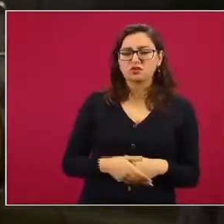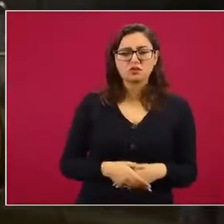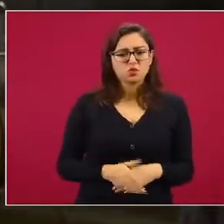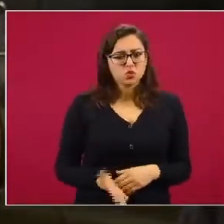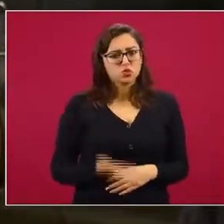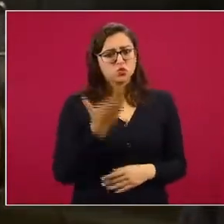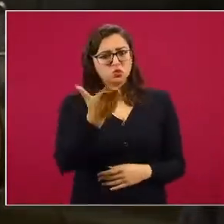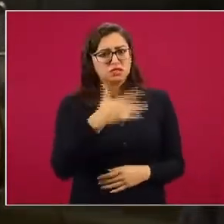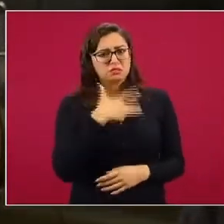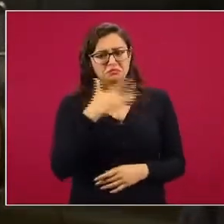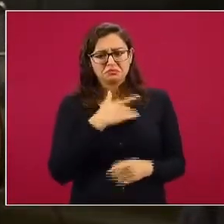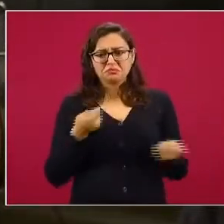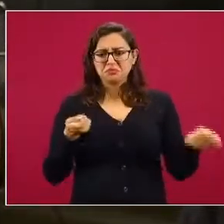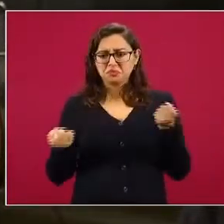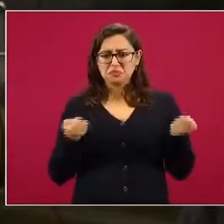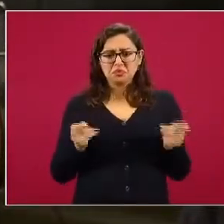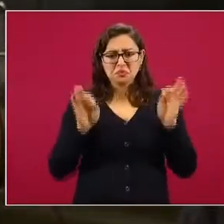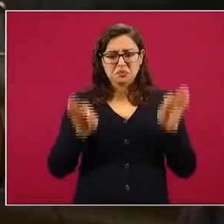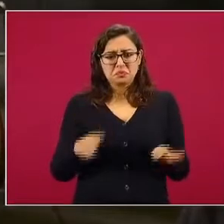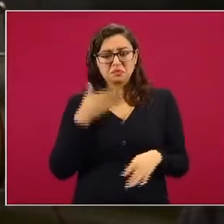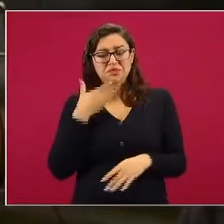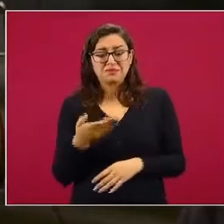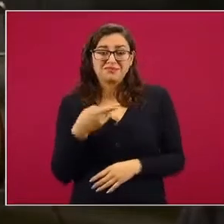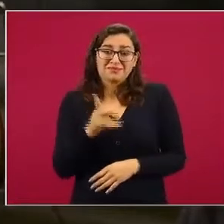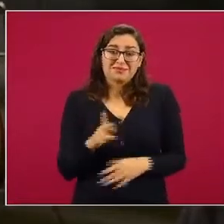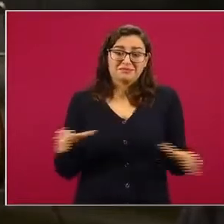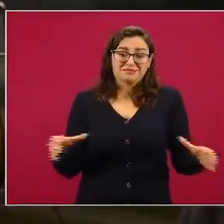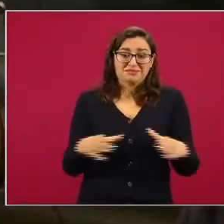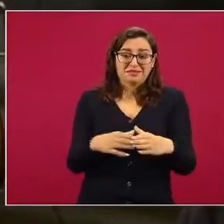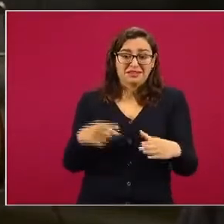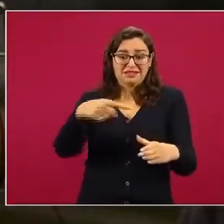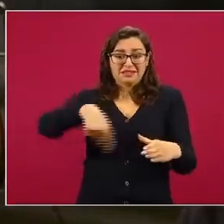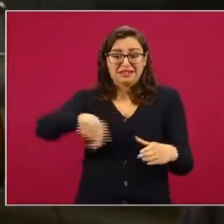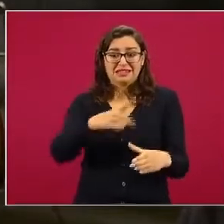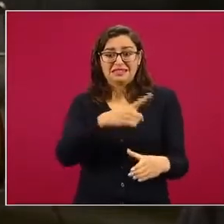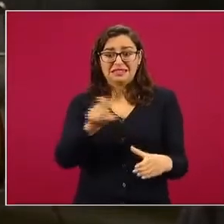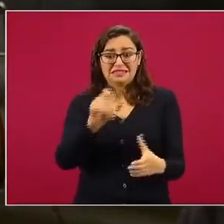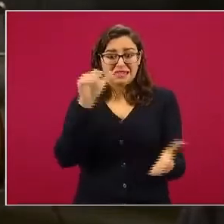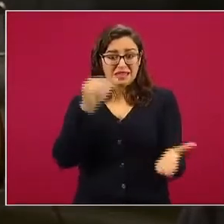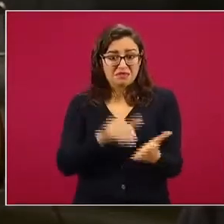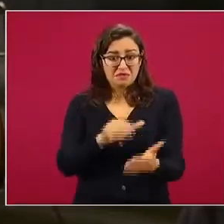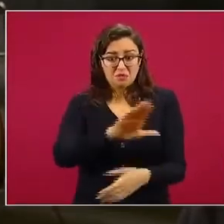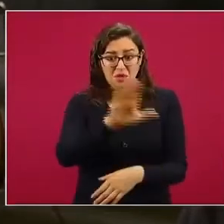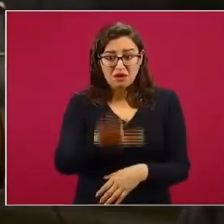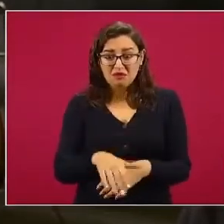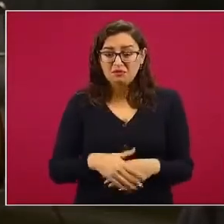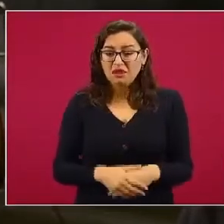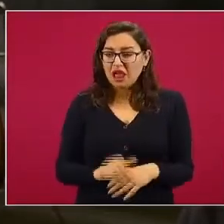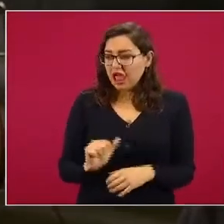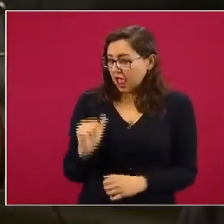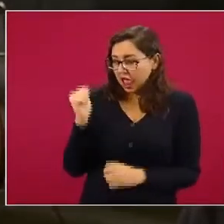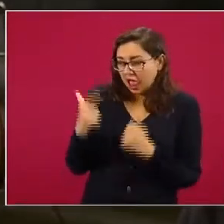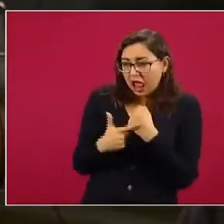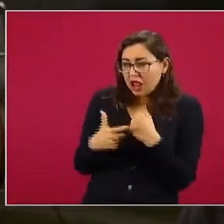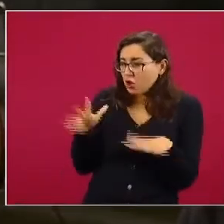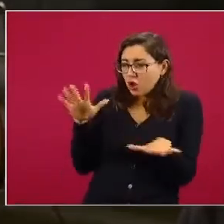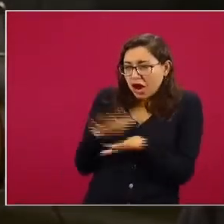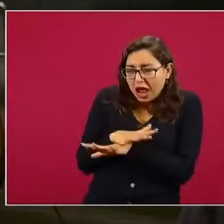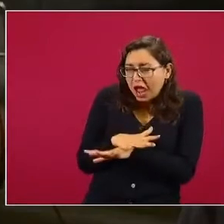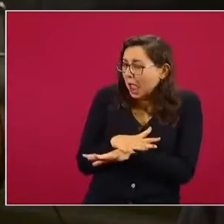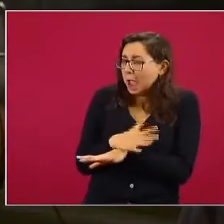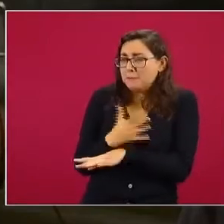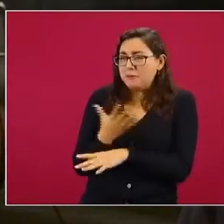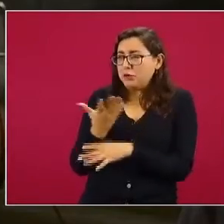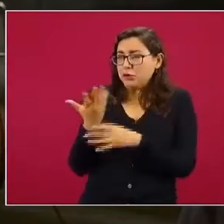este caso. Y en medio hay 100,000 muertos, señor presidente. ¿No habrá ningún cambio entonces en la política